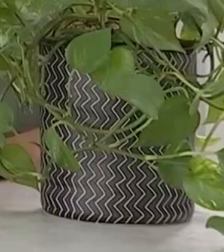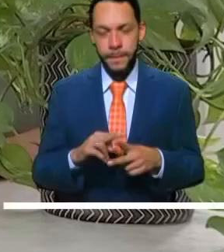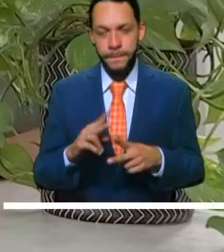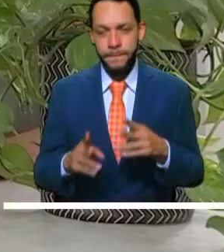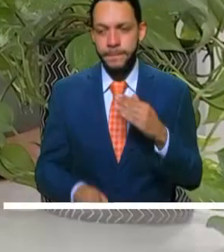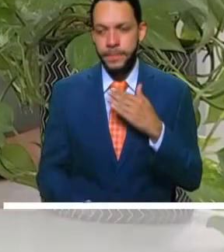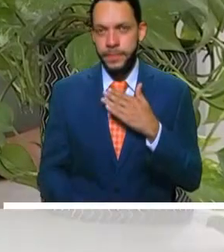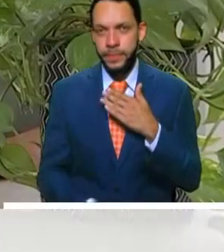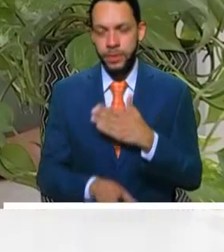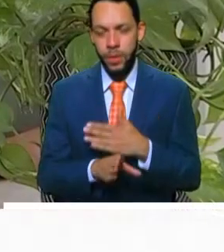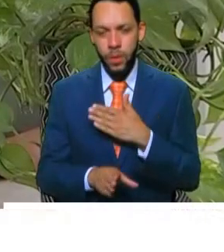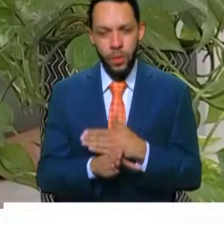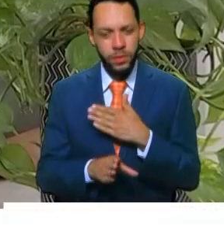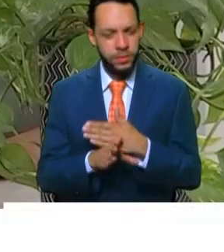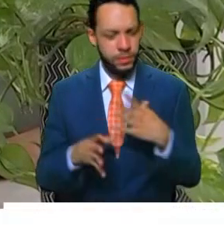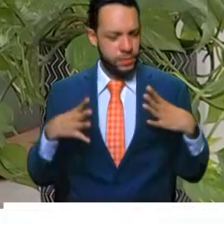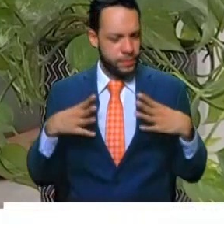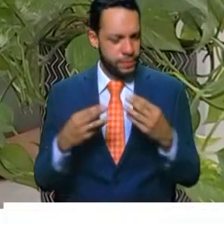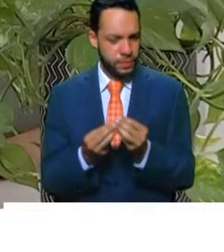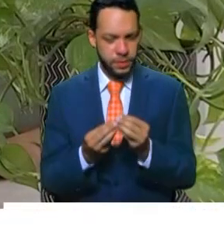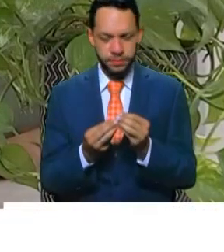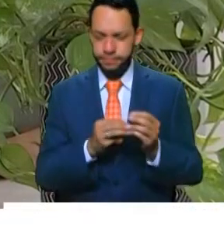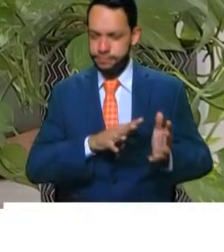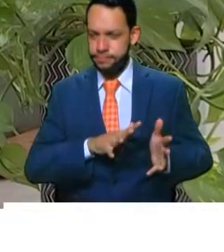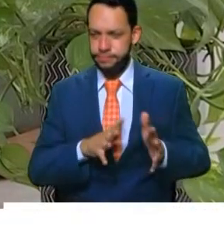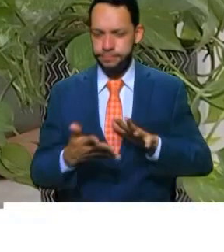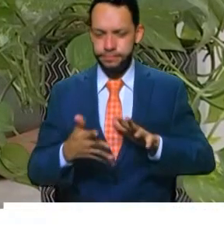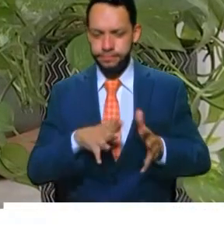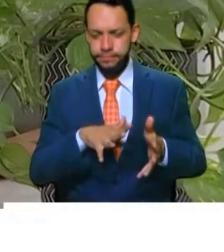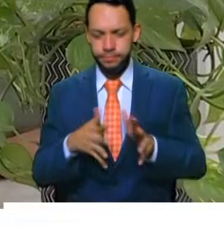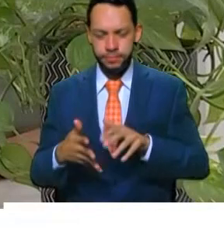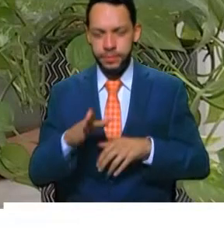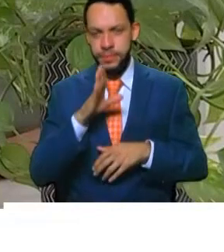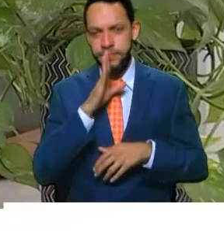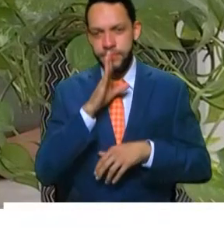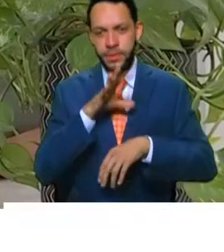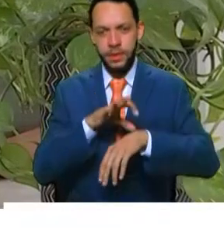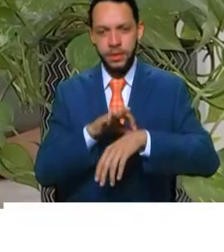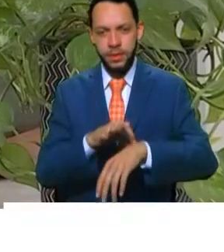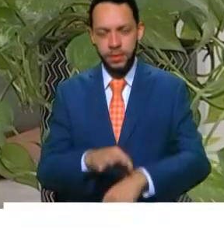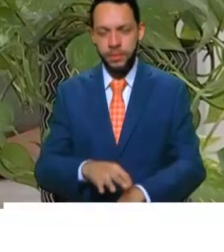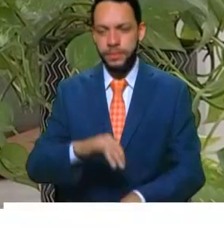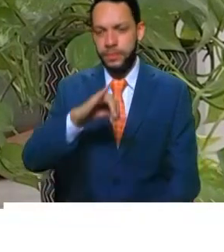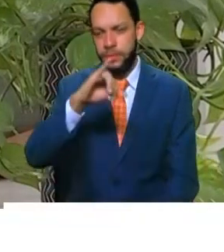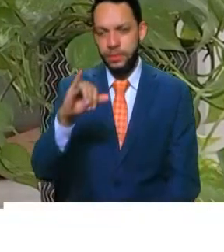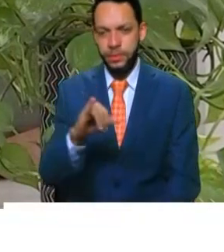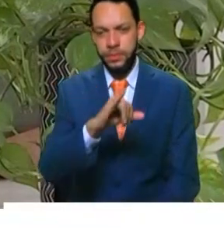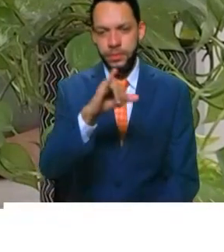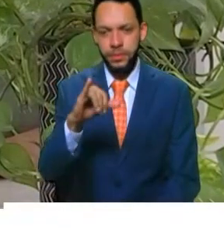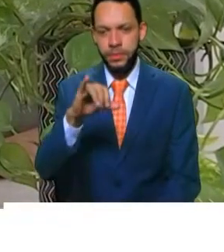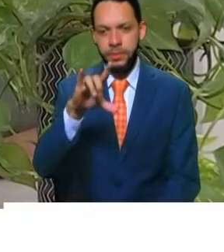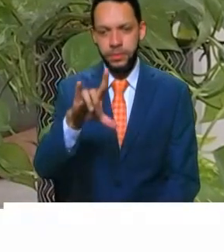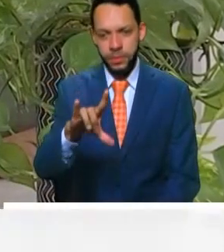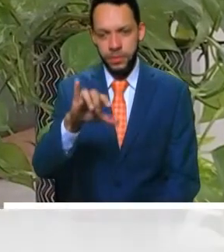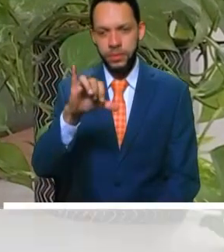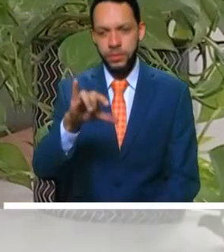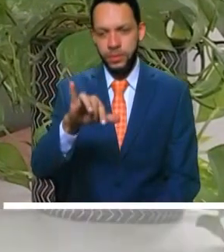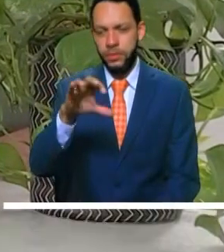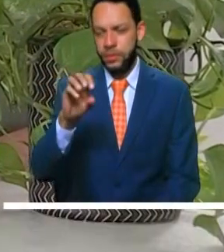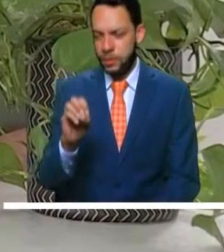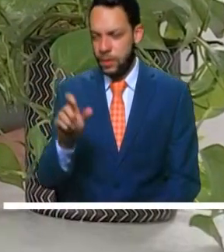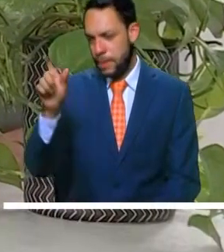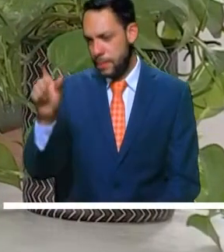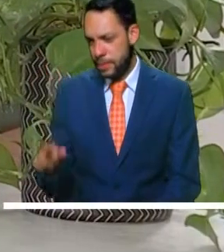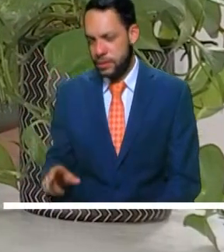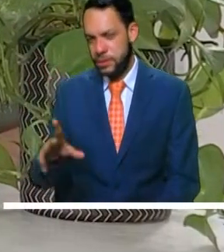Y continúo grabando estas notas saludables con el doctor Julio César Ríos. Él es médico cirujano, especialista en